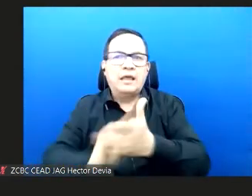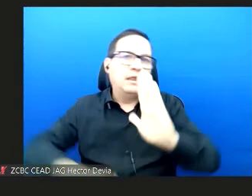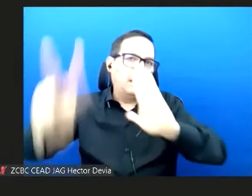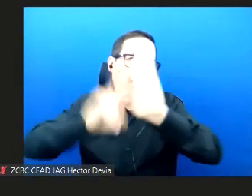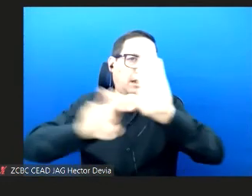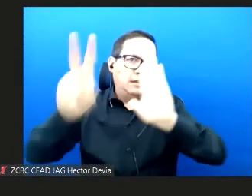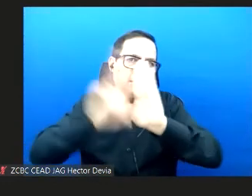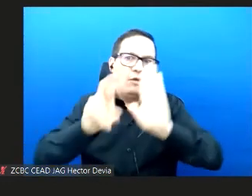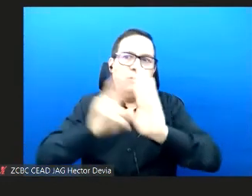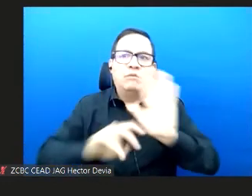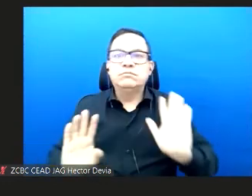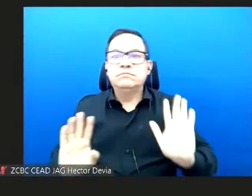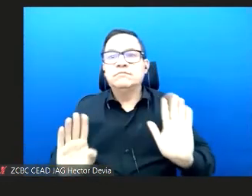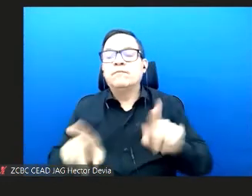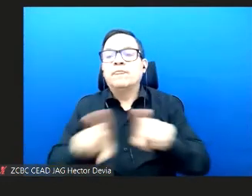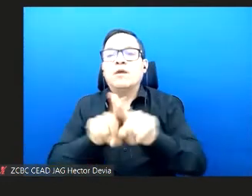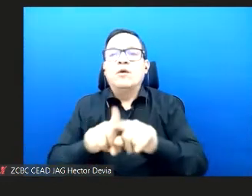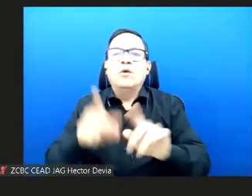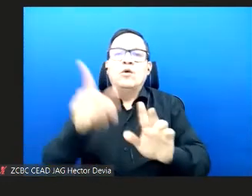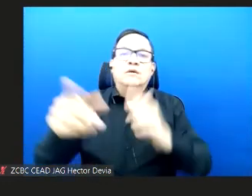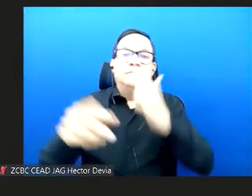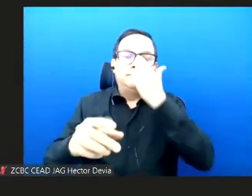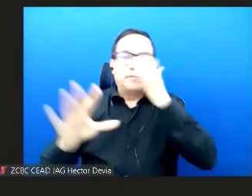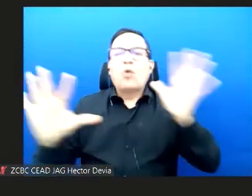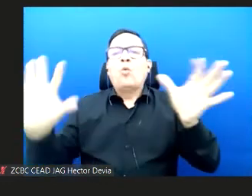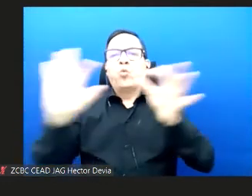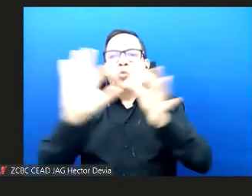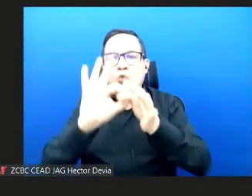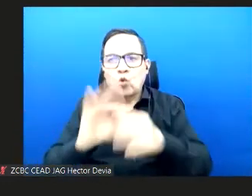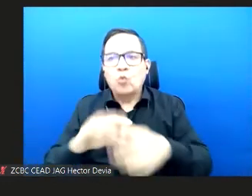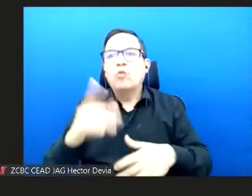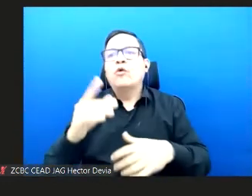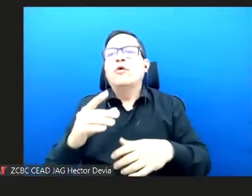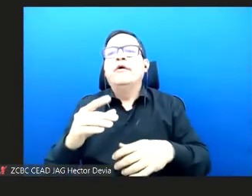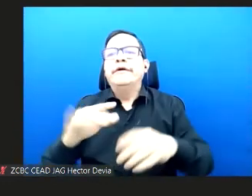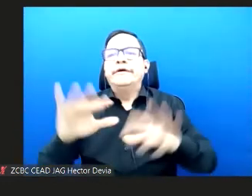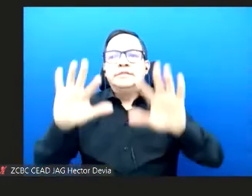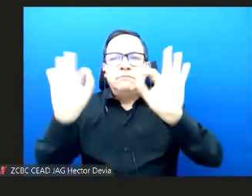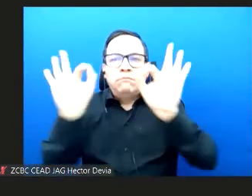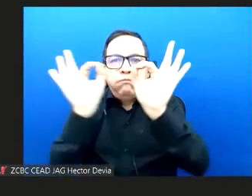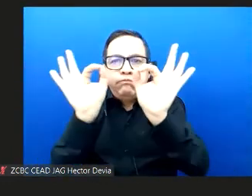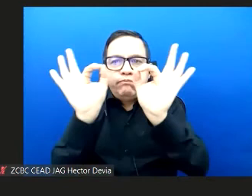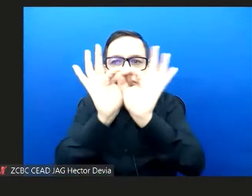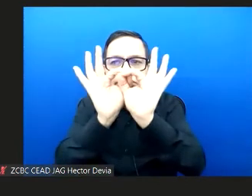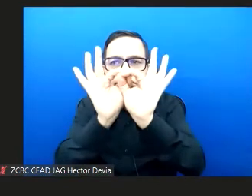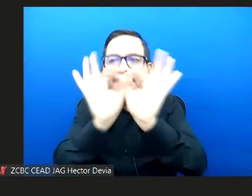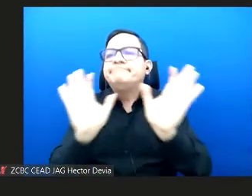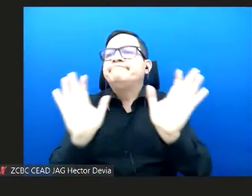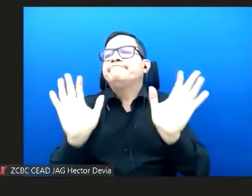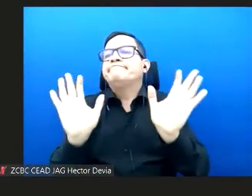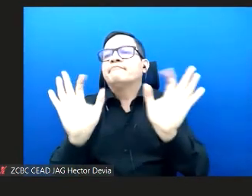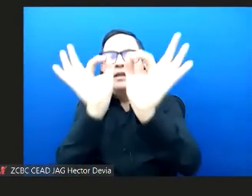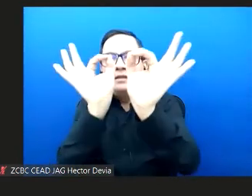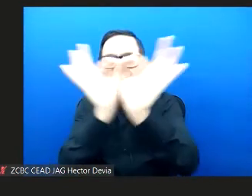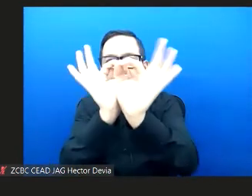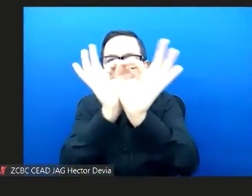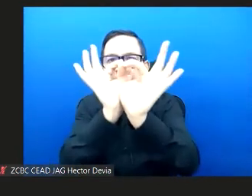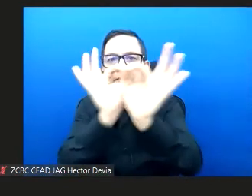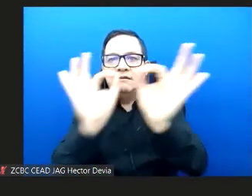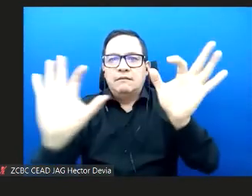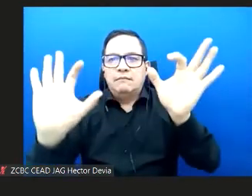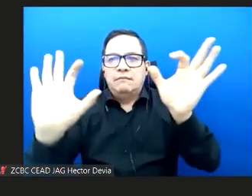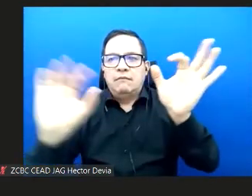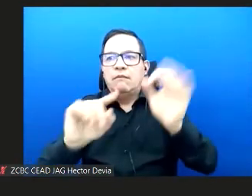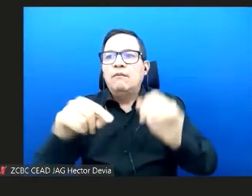Digamos, acá está representado la unión, la intersección en el segundo ejemplo. Tenemos aquí